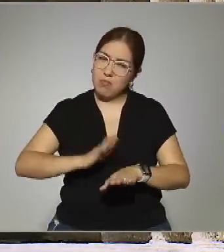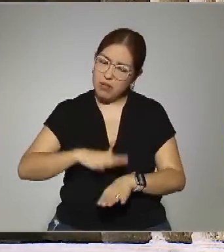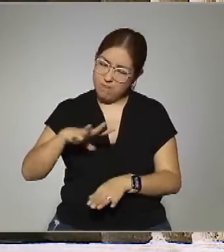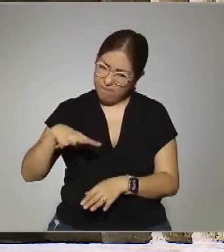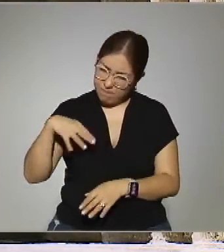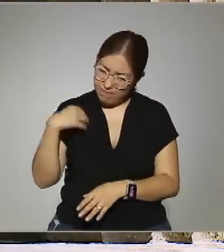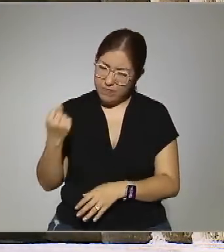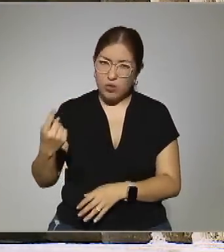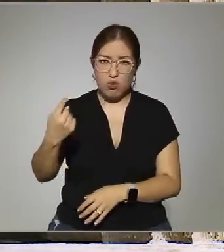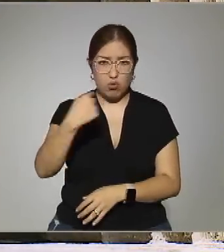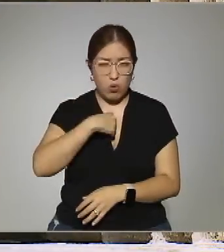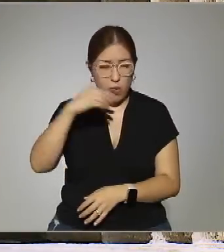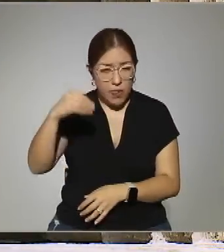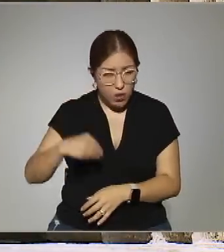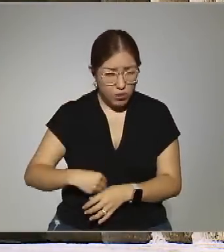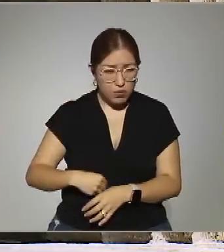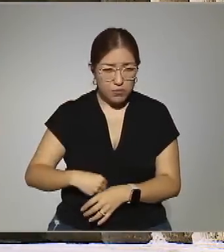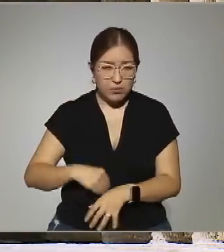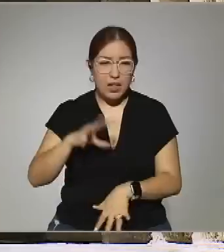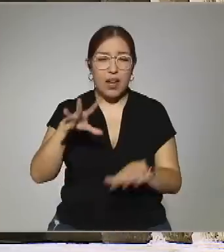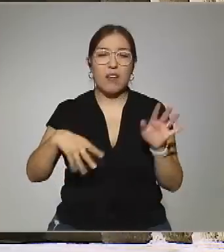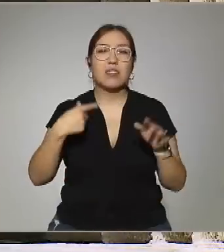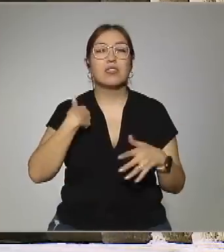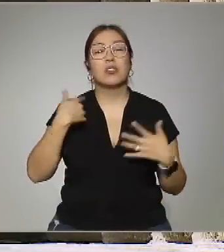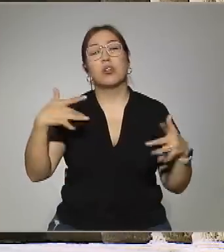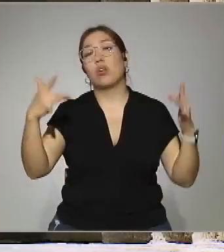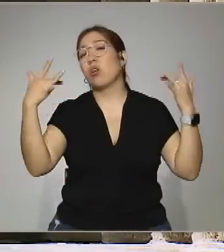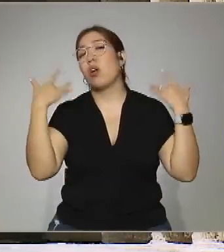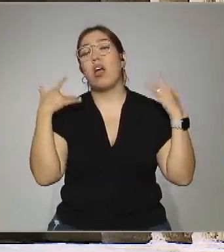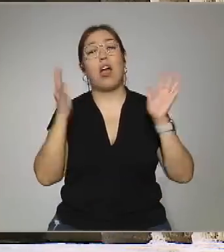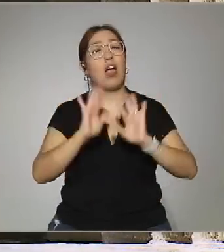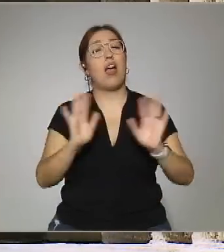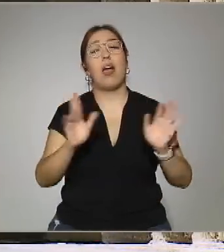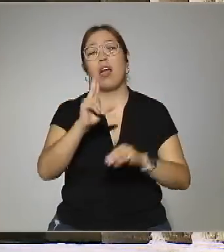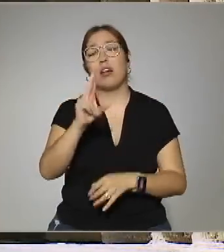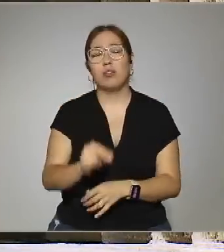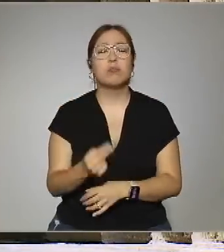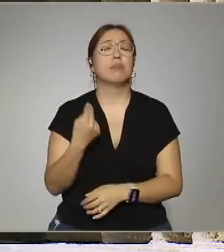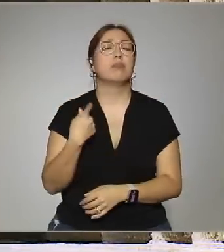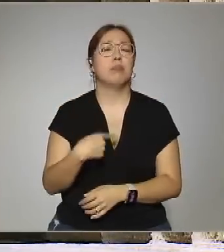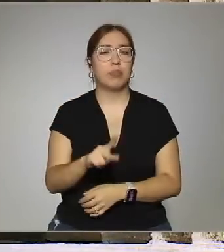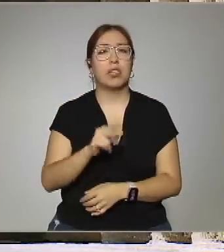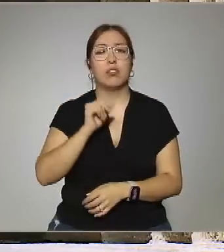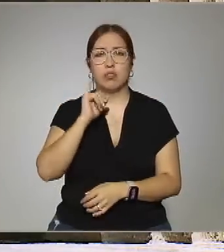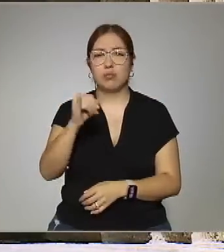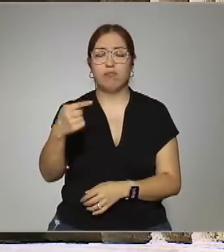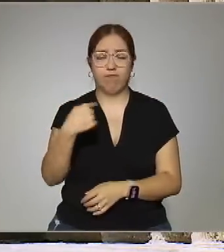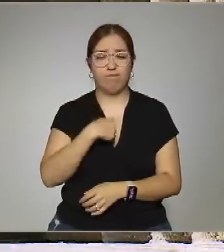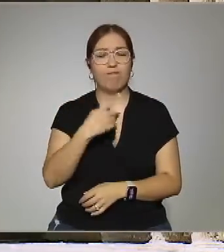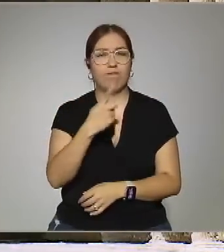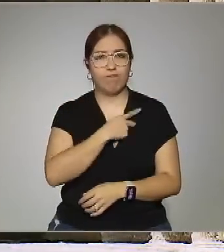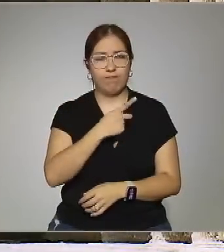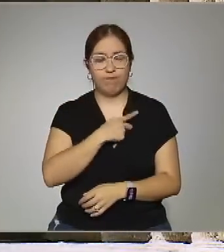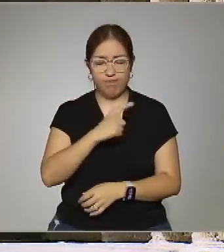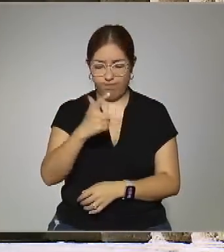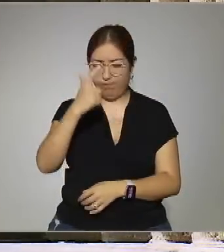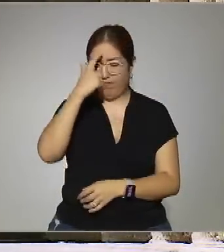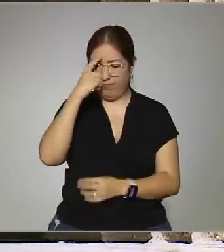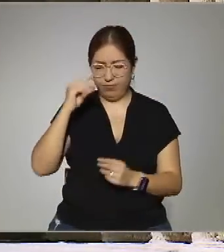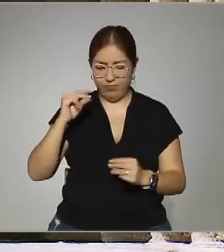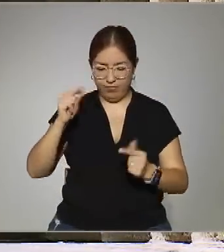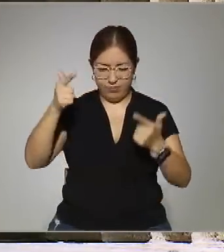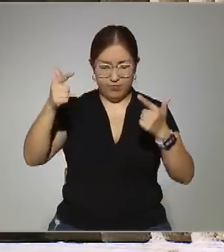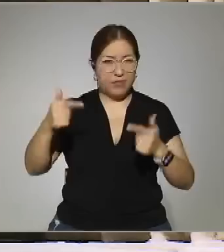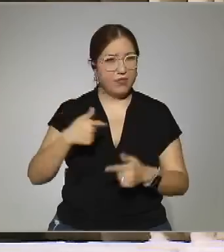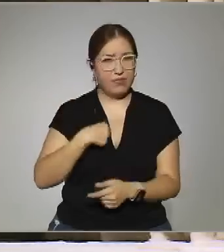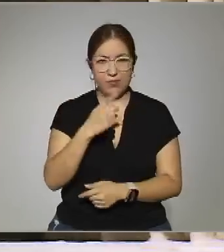porque hay veces que me quiero hacer como la loca y decir, no, no es cierto. Pero yo solita me llega como algo y no, ya no